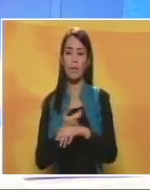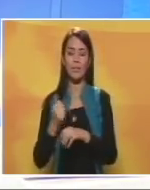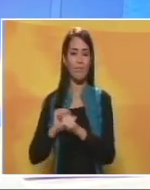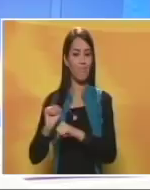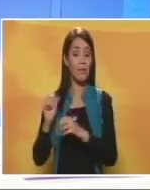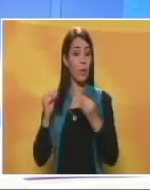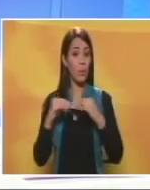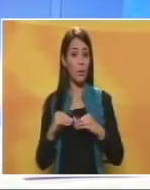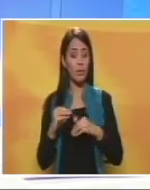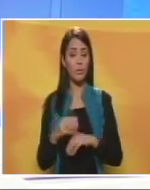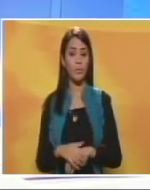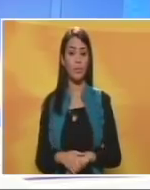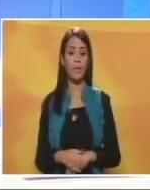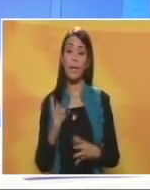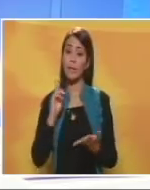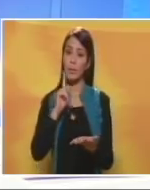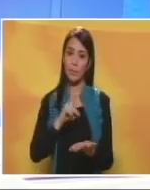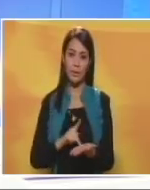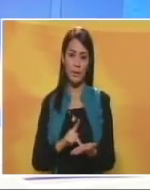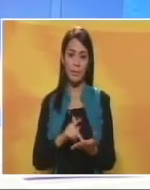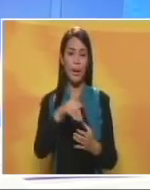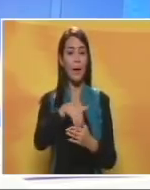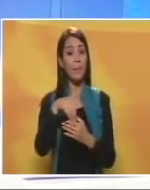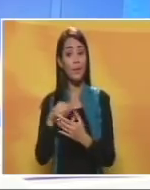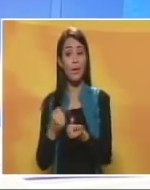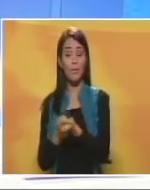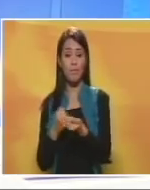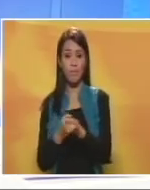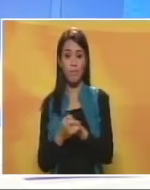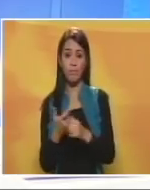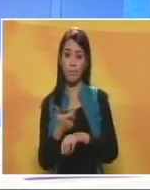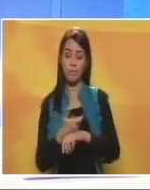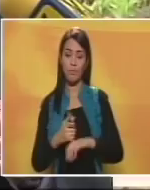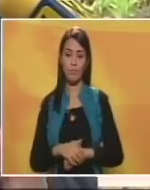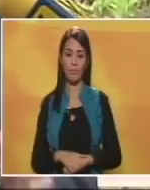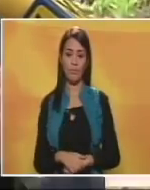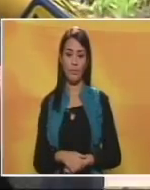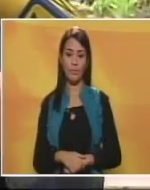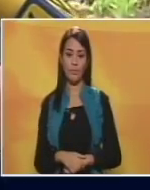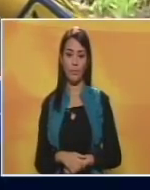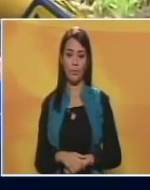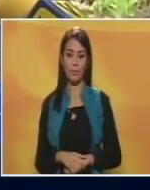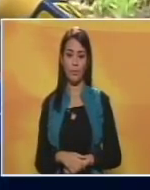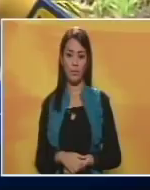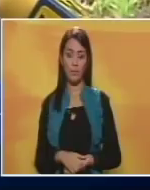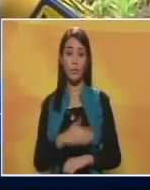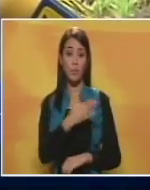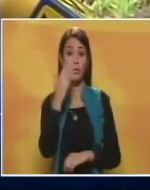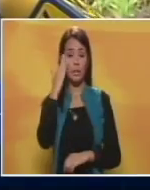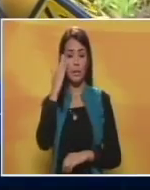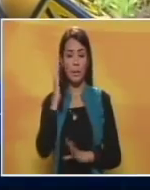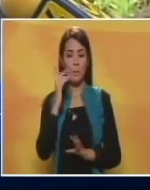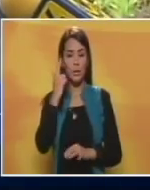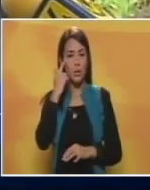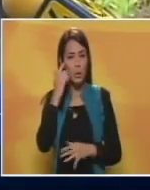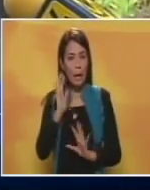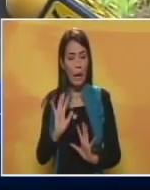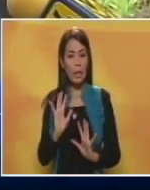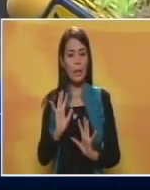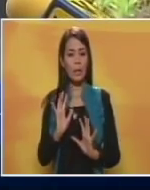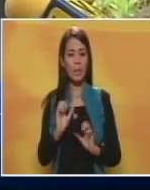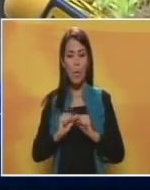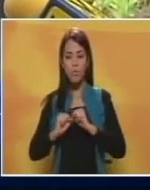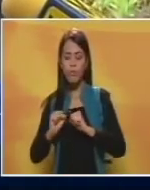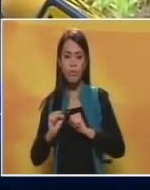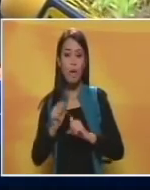nacional. Considera que no participar es votar a favor del adversario. ¿Tú sabes qué cosa creo yo que va a movilizar